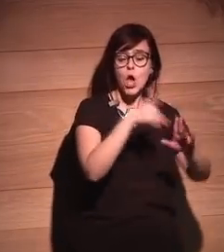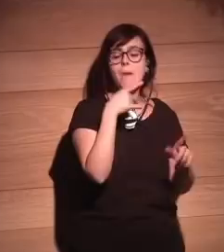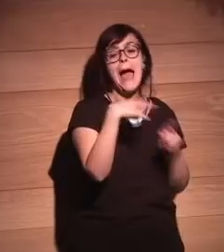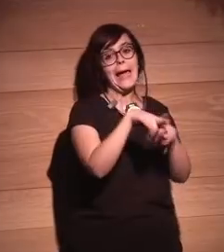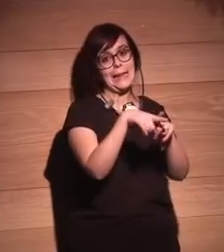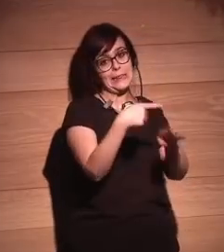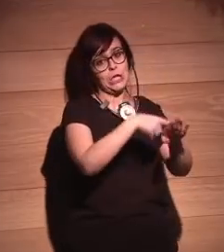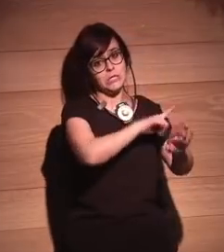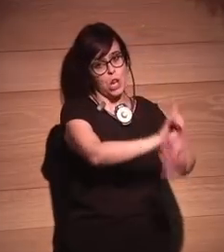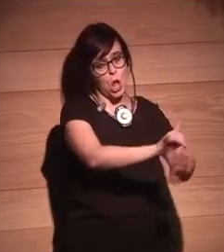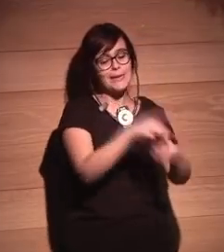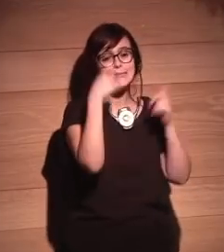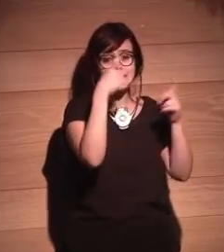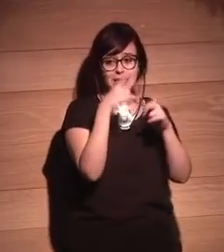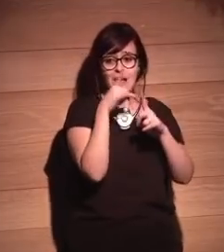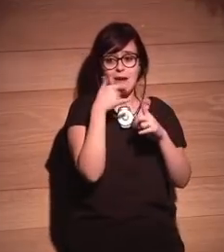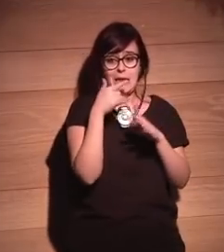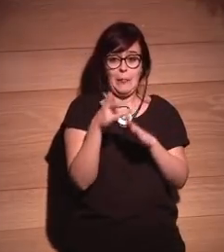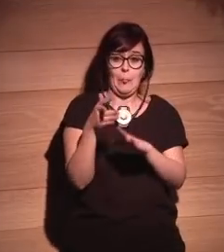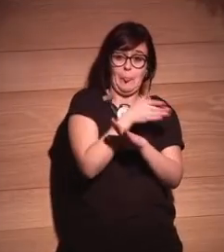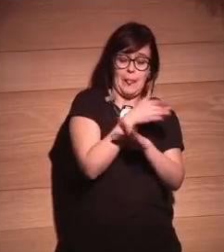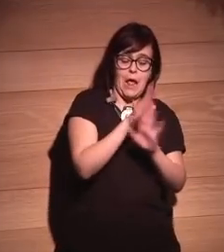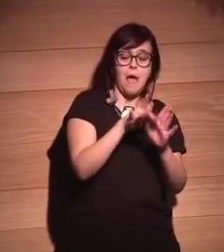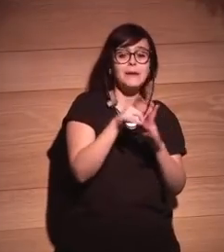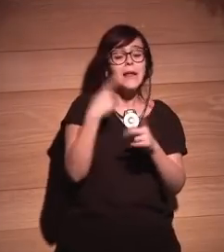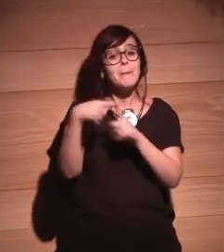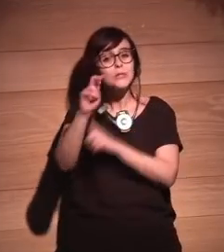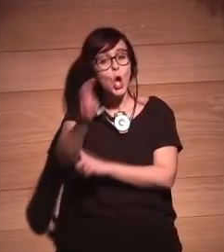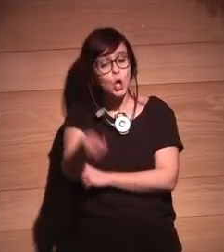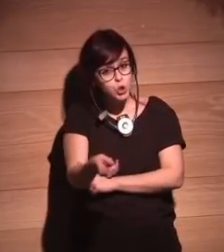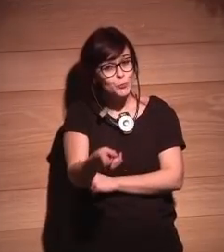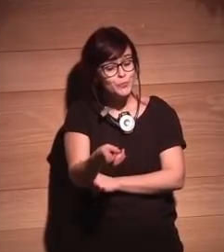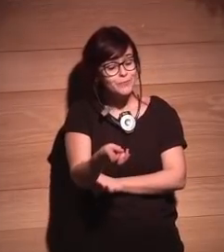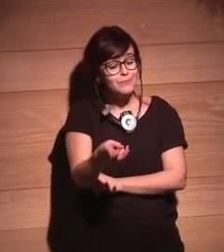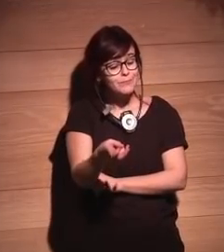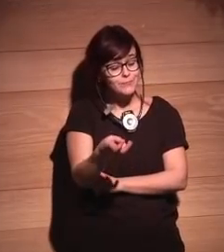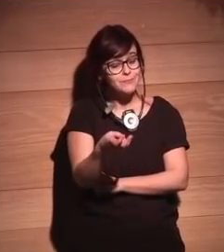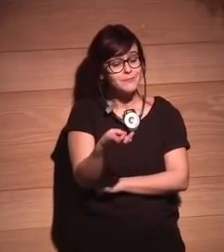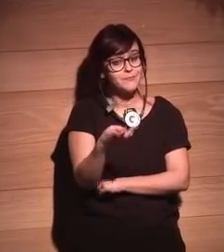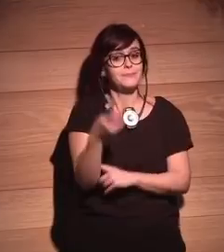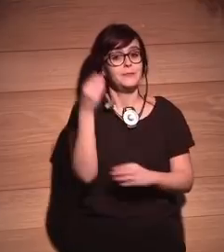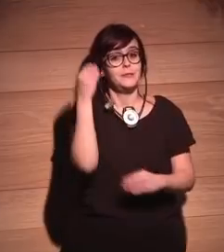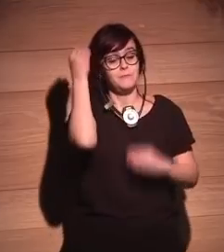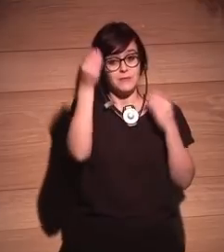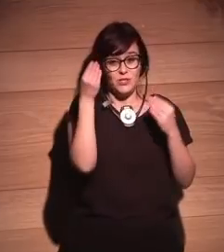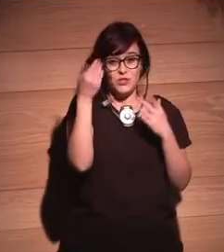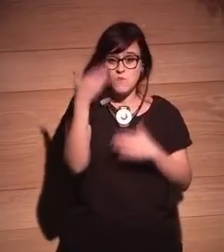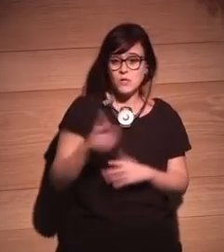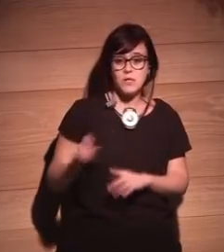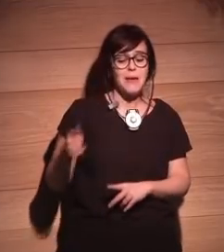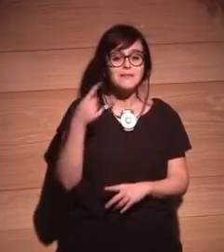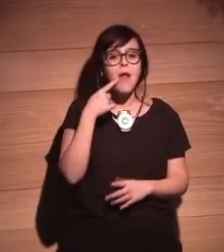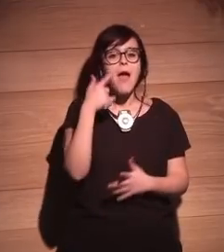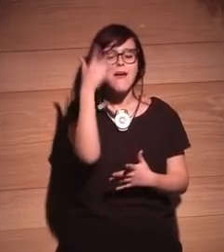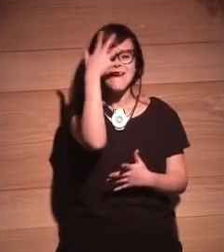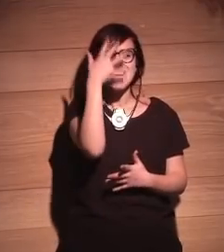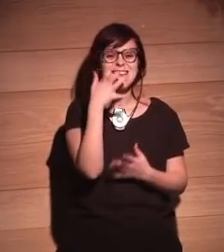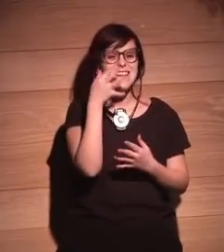excesivamente crítico, voy a saltar un momentito y con esto acabo, al otro elemento que me parece que es el mollar de este asunto, que es la